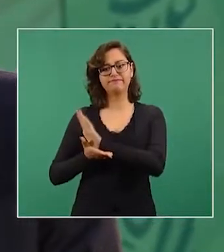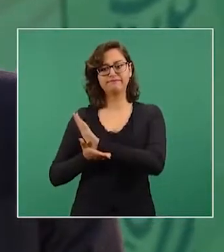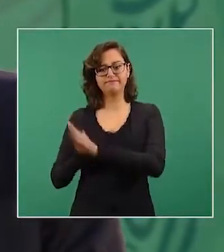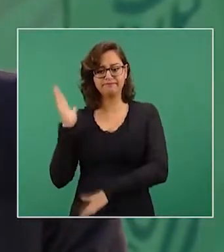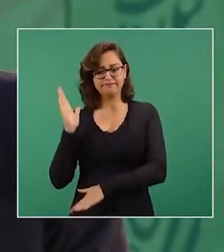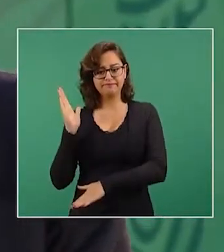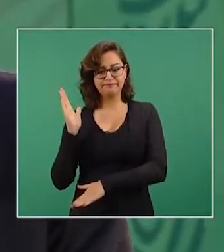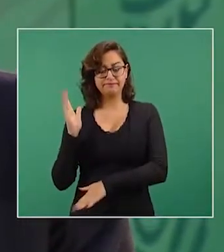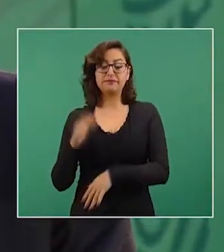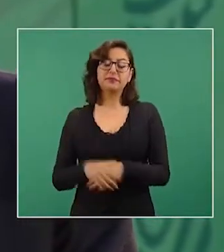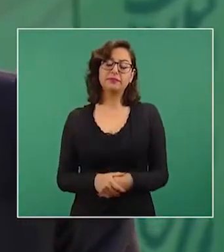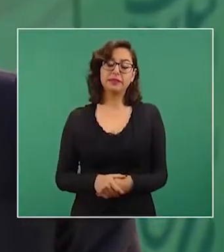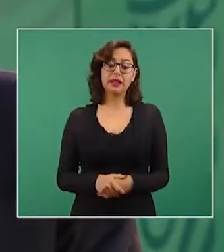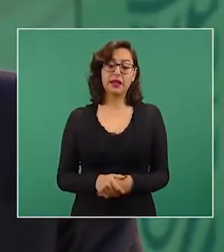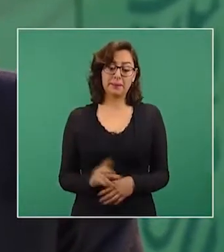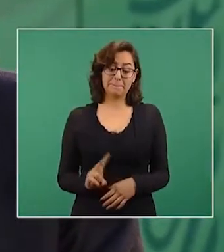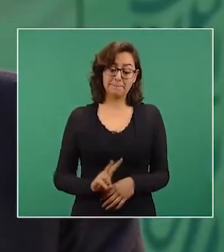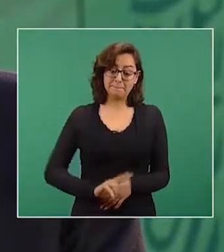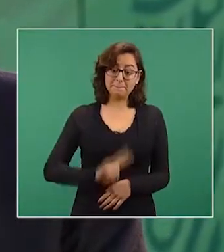una mujer preparada,